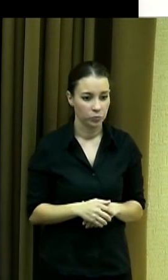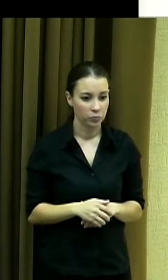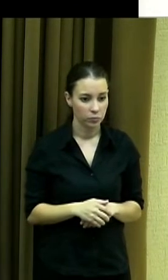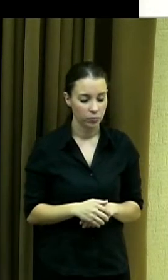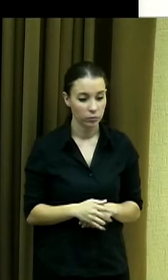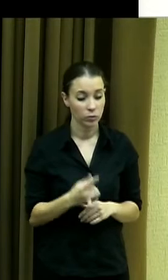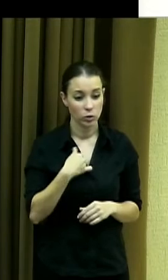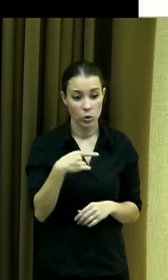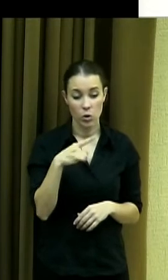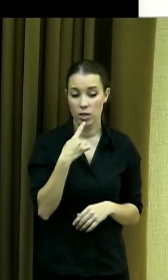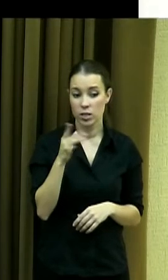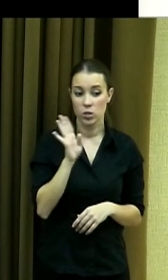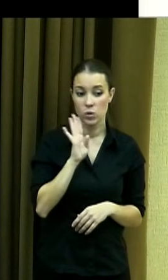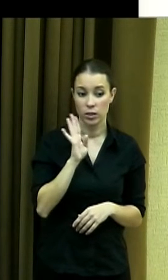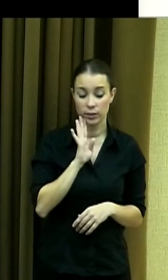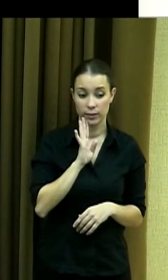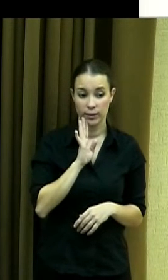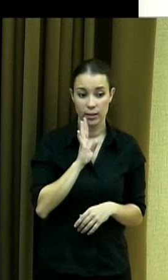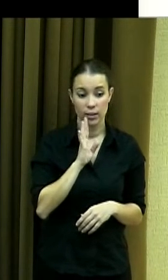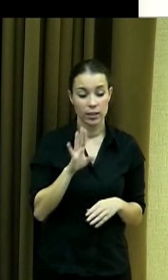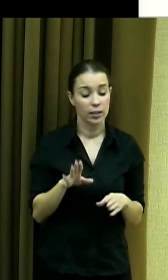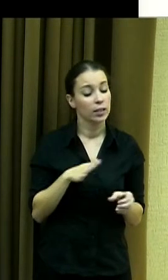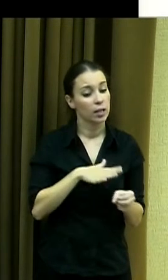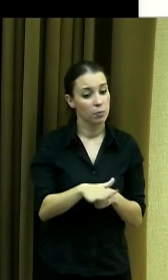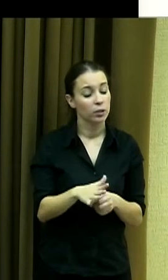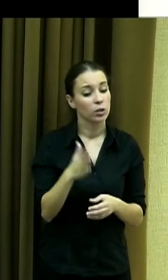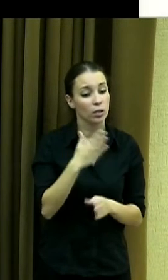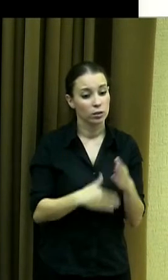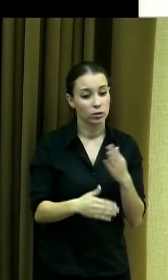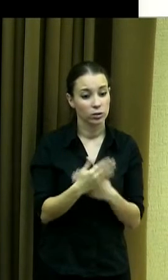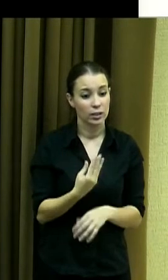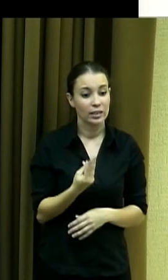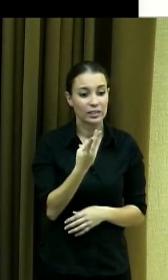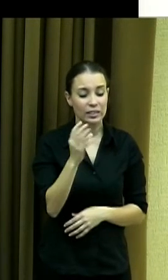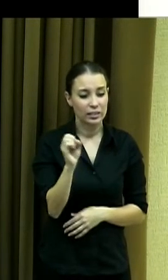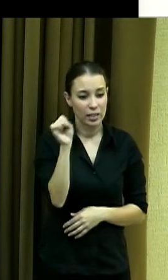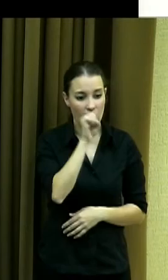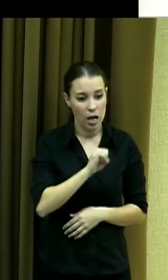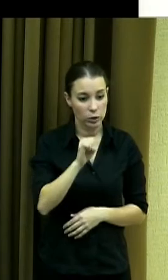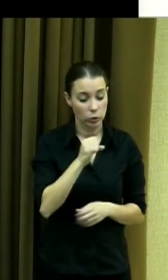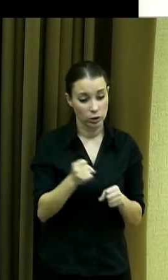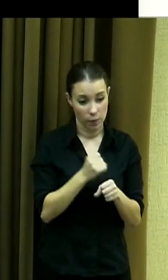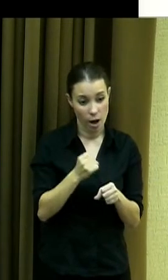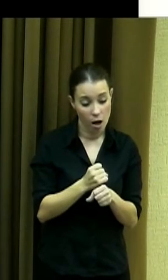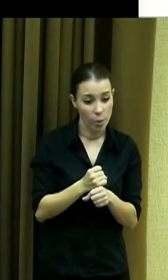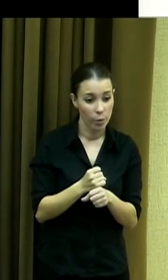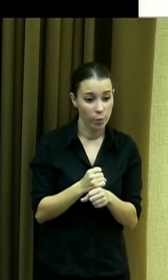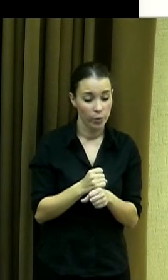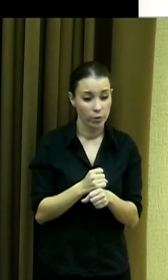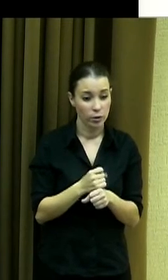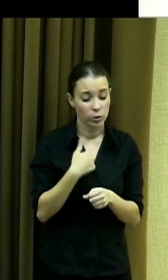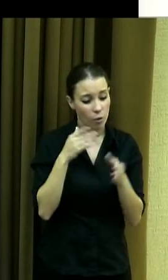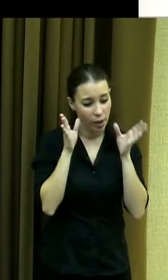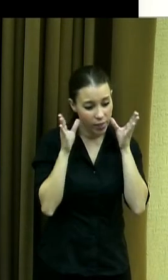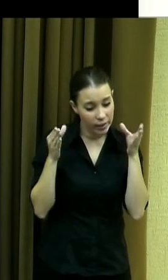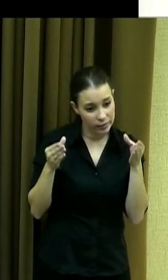Bien, como he dicho anteriormente, provengo del mundo de la discapacidad, llevo casi 3 décadas trabajando en ello y voy a centrar un